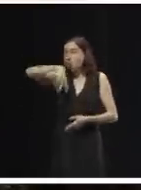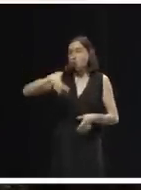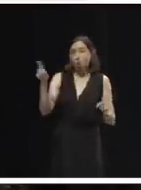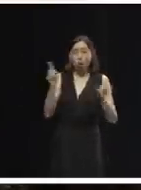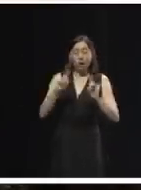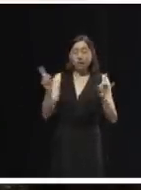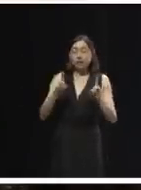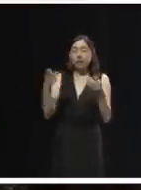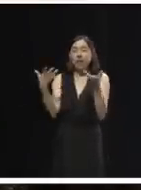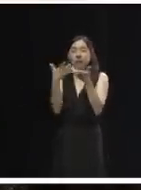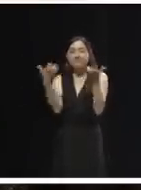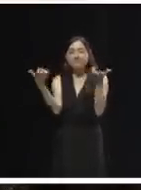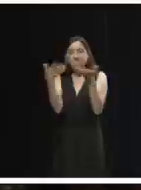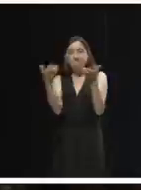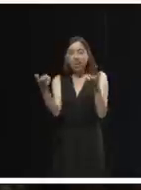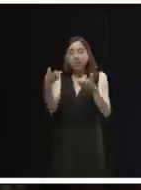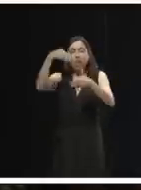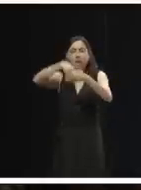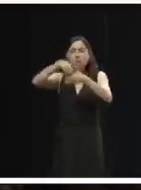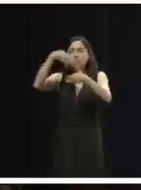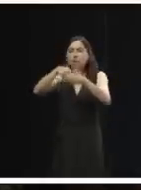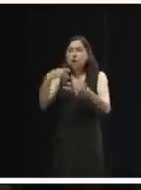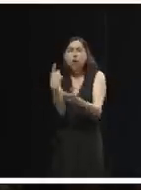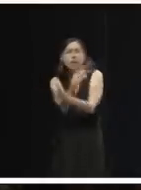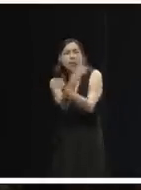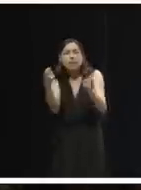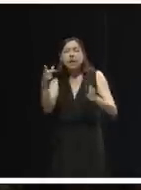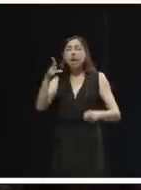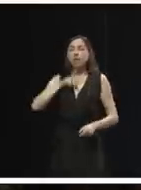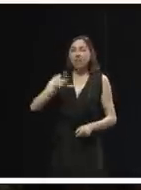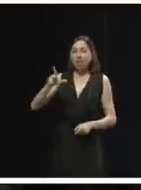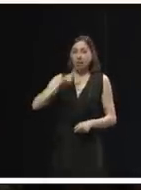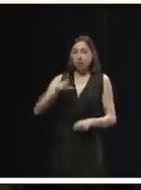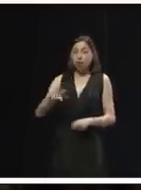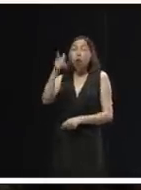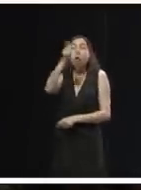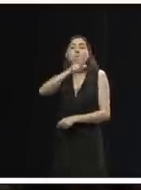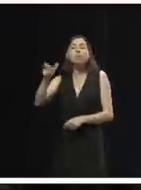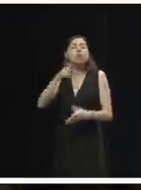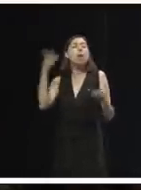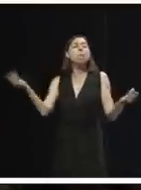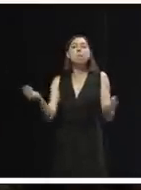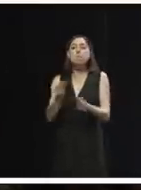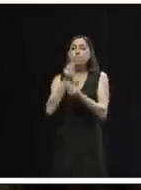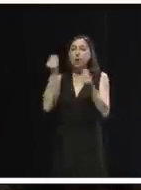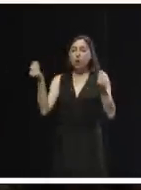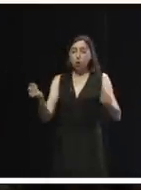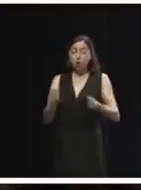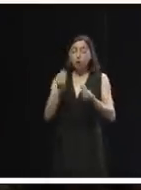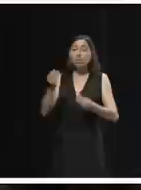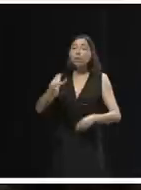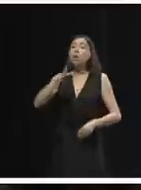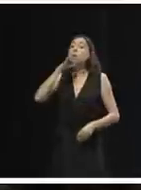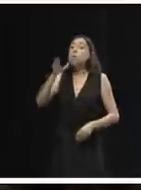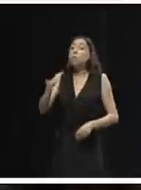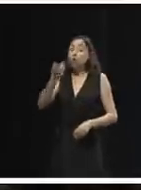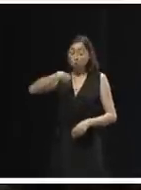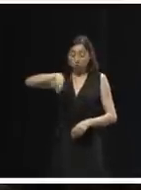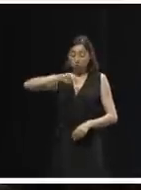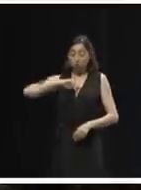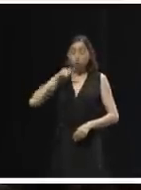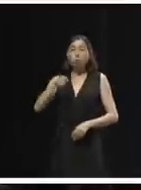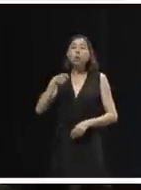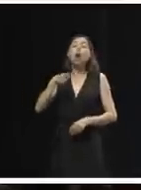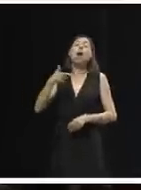lleno de necesidades y de derechos y de personas mejores. Porque tenemos una provincia, esta